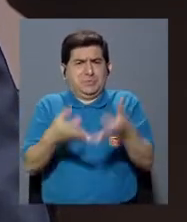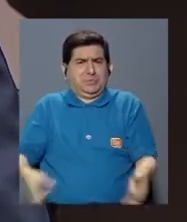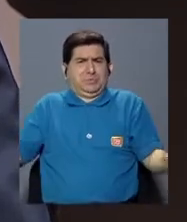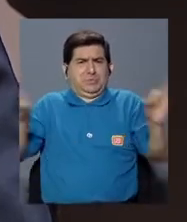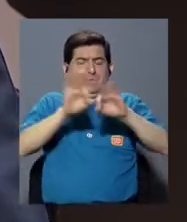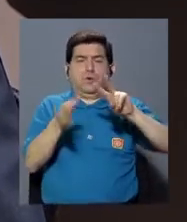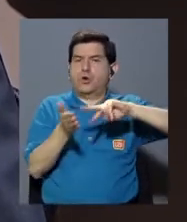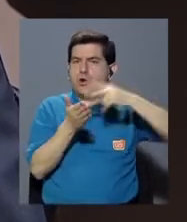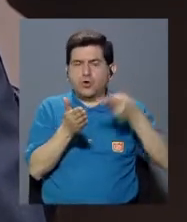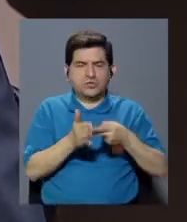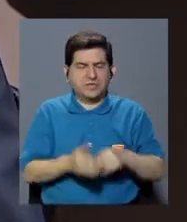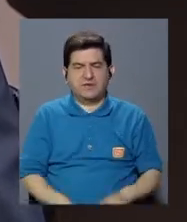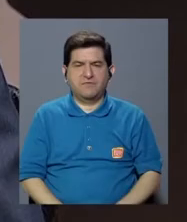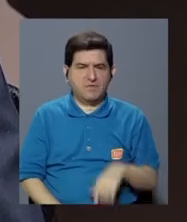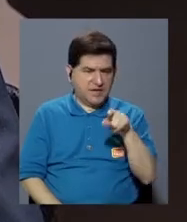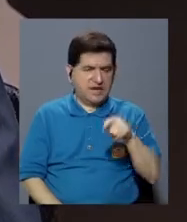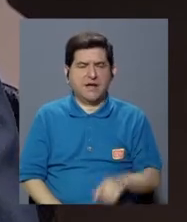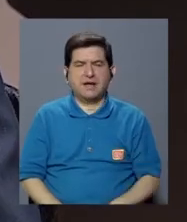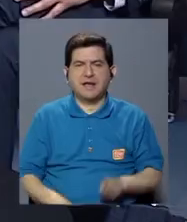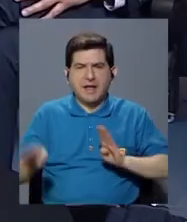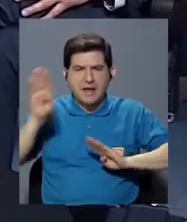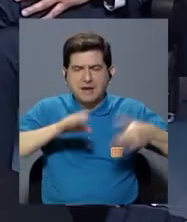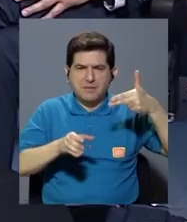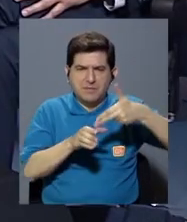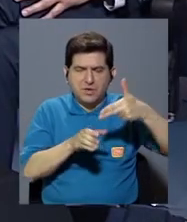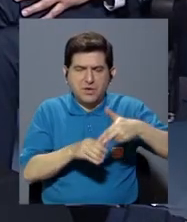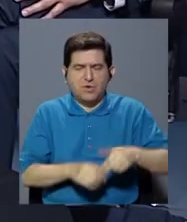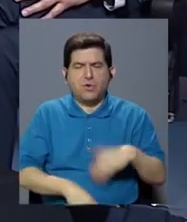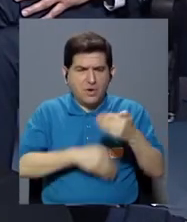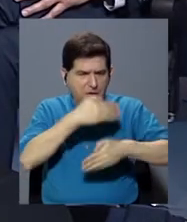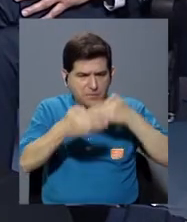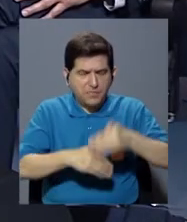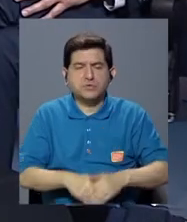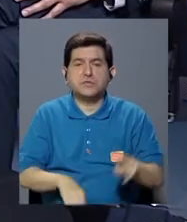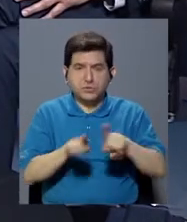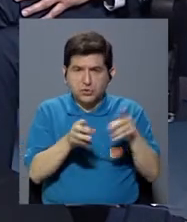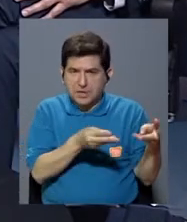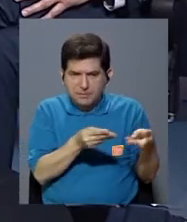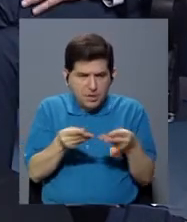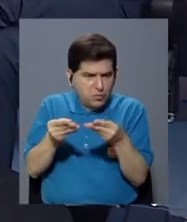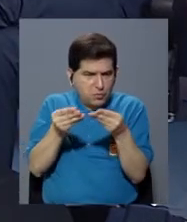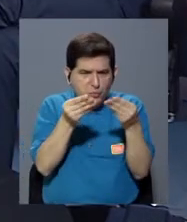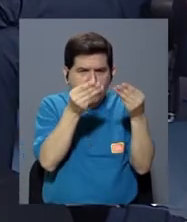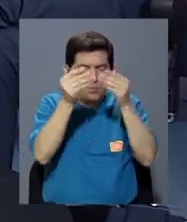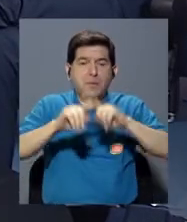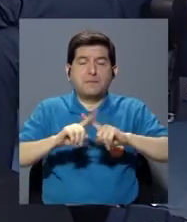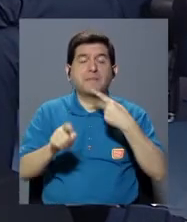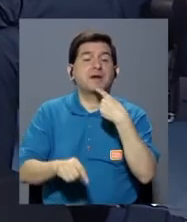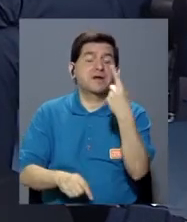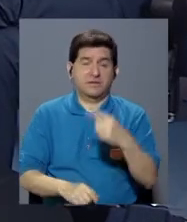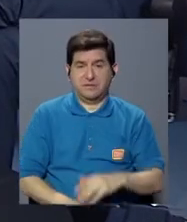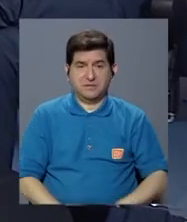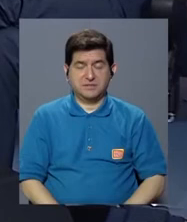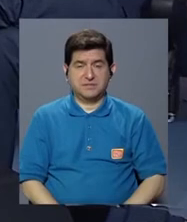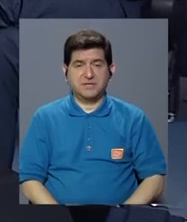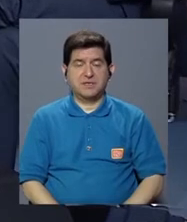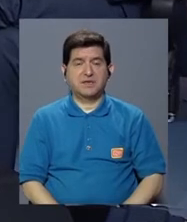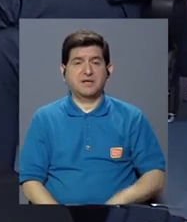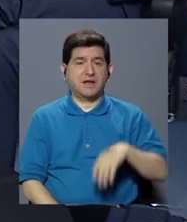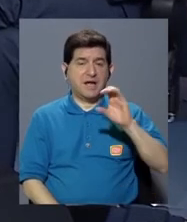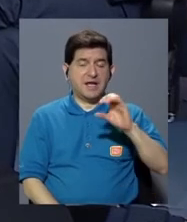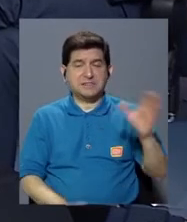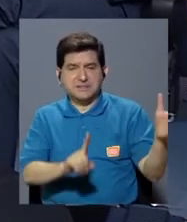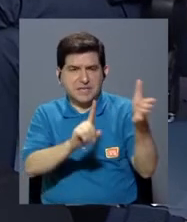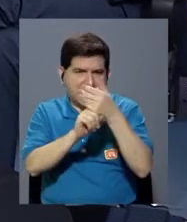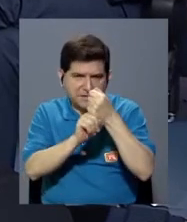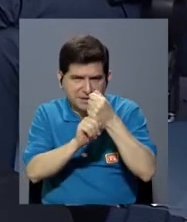¿verdad? No quiere decir que el biodiesel y el etanol no emitan, no, cuando se combustionan también emiten. Lo que se dice es que como el